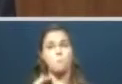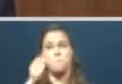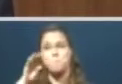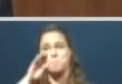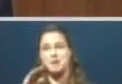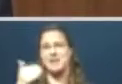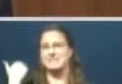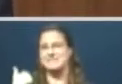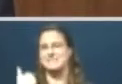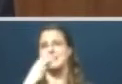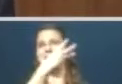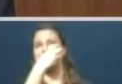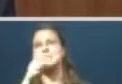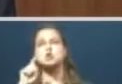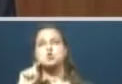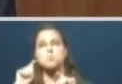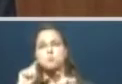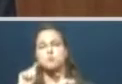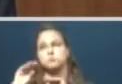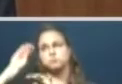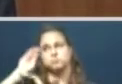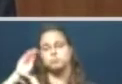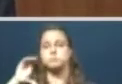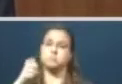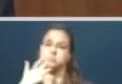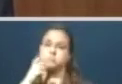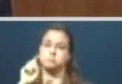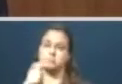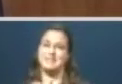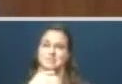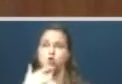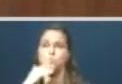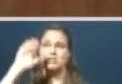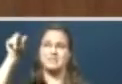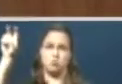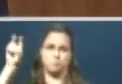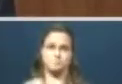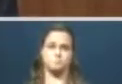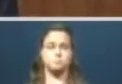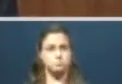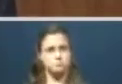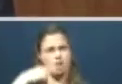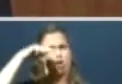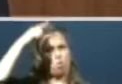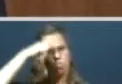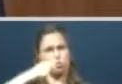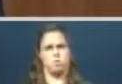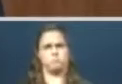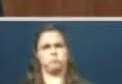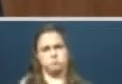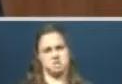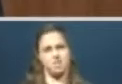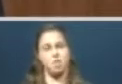más de 500 profesores de español como lengua extranjera idioma riqueza cultural y naturaleza son